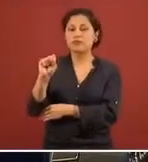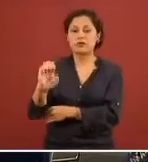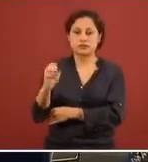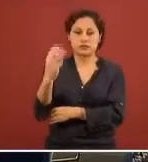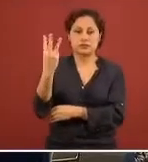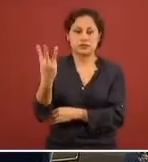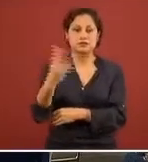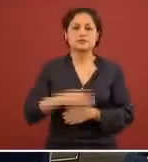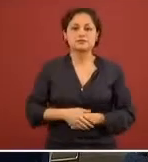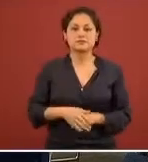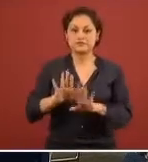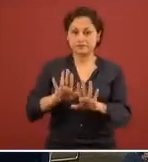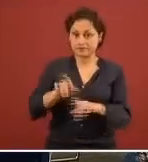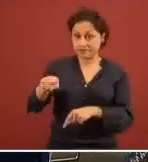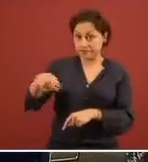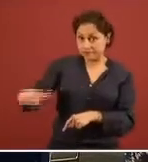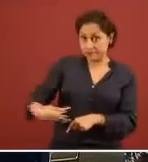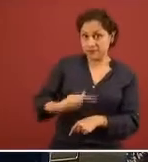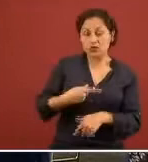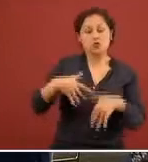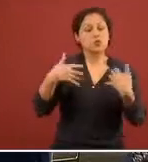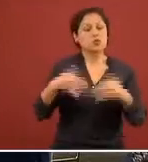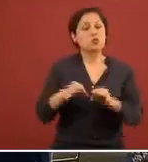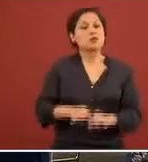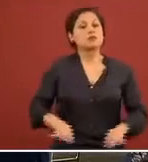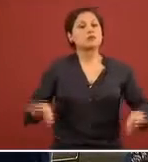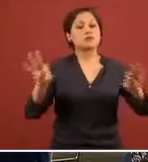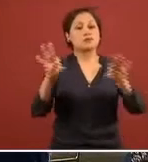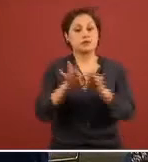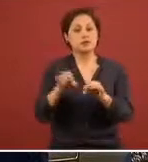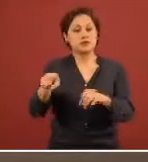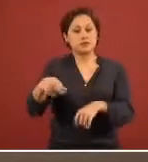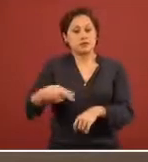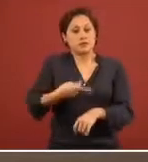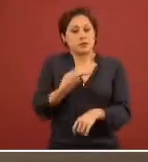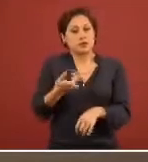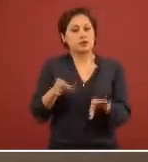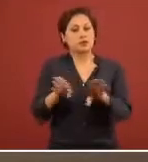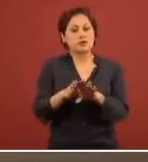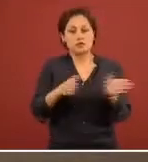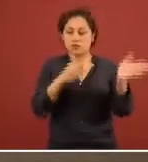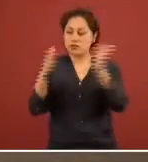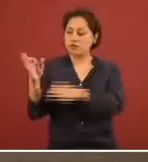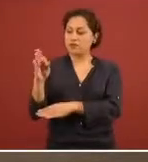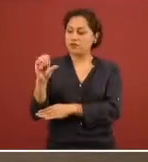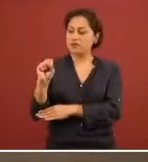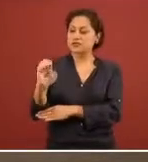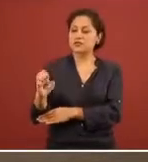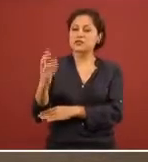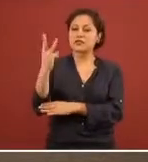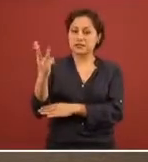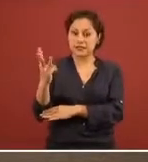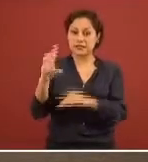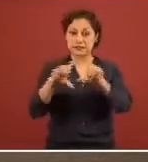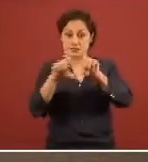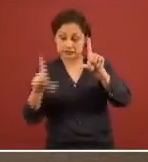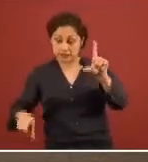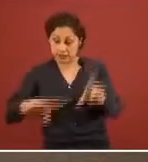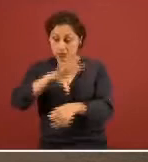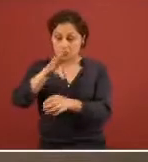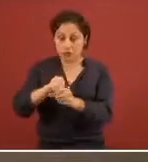muy interesante, de si se puede regionalizar la declaratoria de la fase 3.